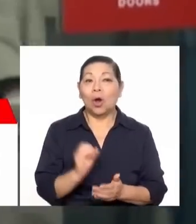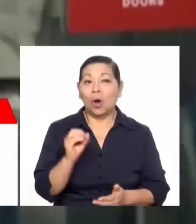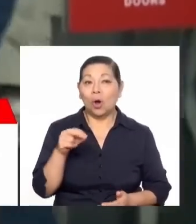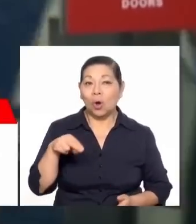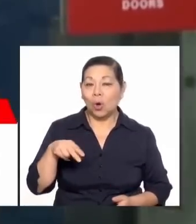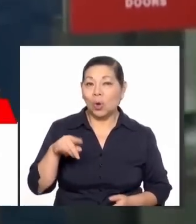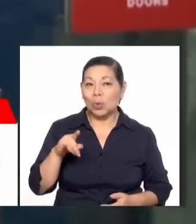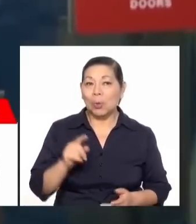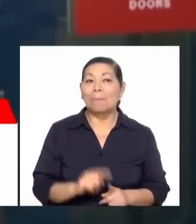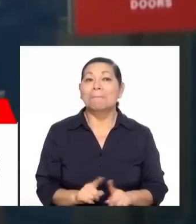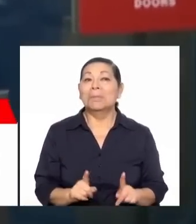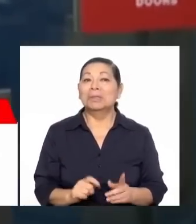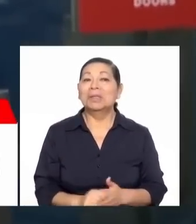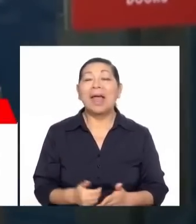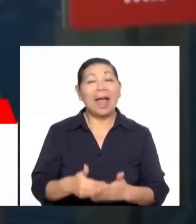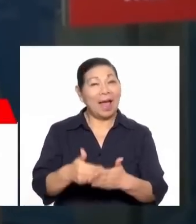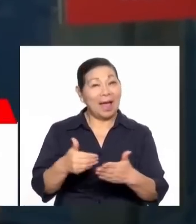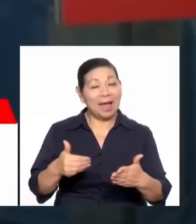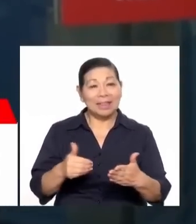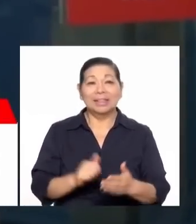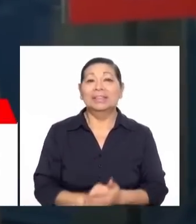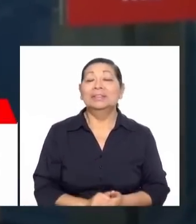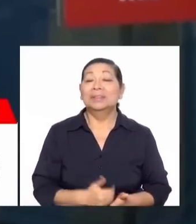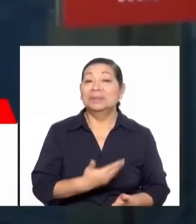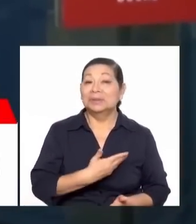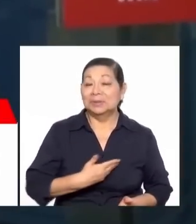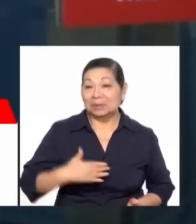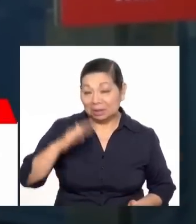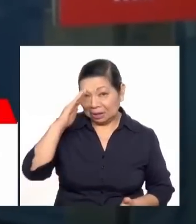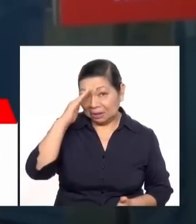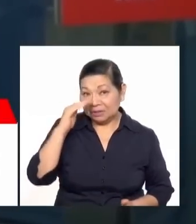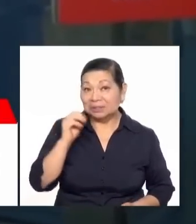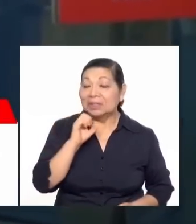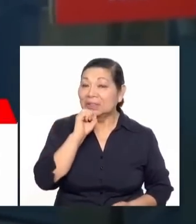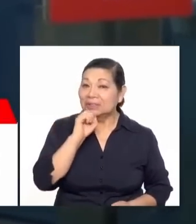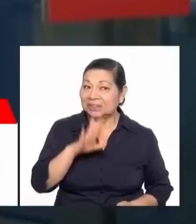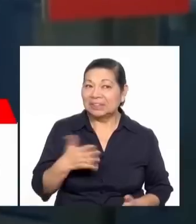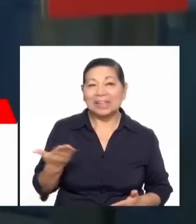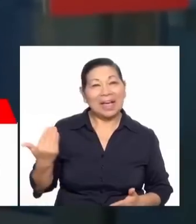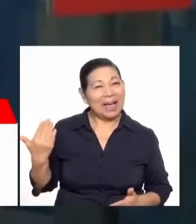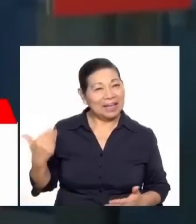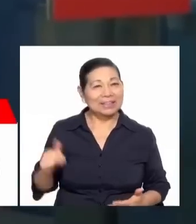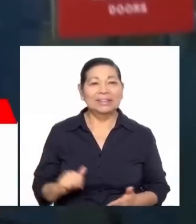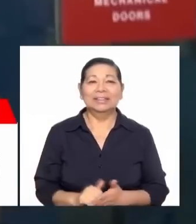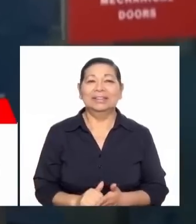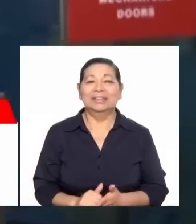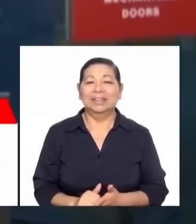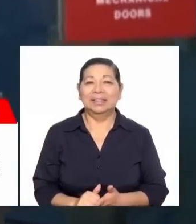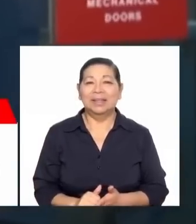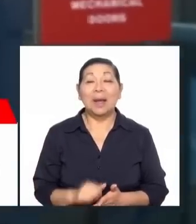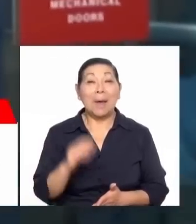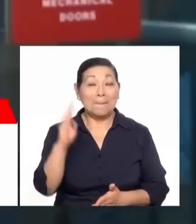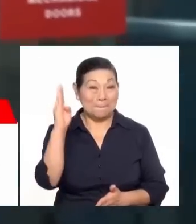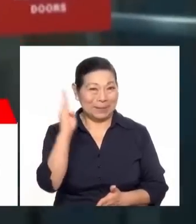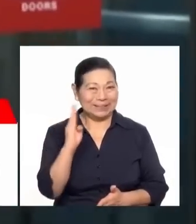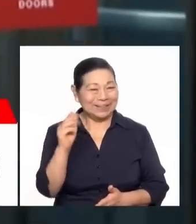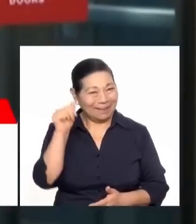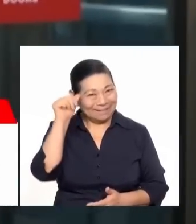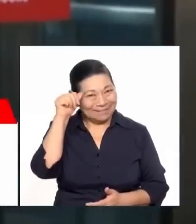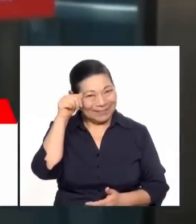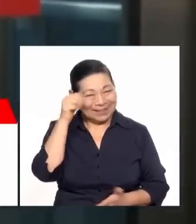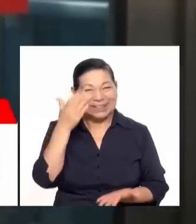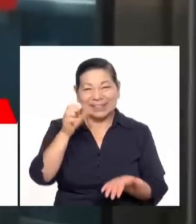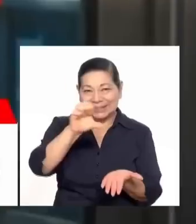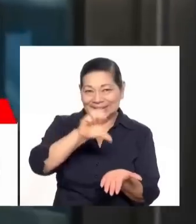Naciones Unidas. Anteriormente, la presidenta Dina Boluarte ya estuvo en el país de Brasil, en